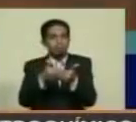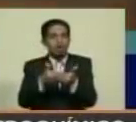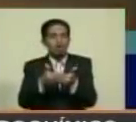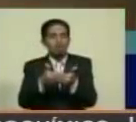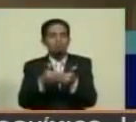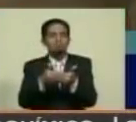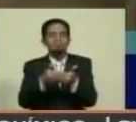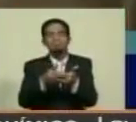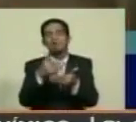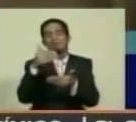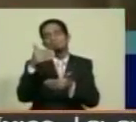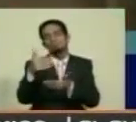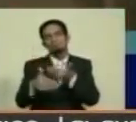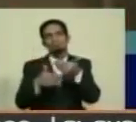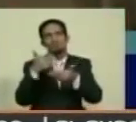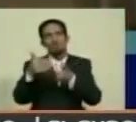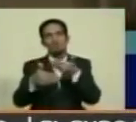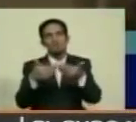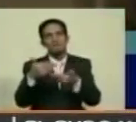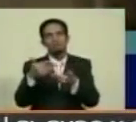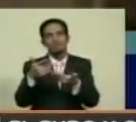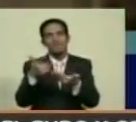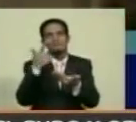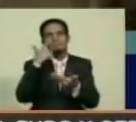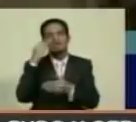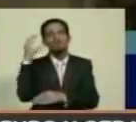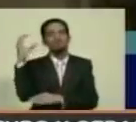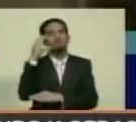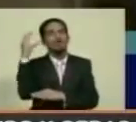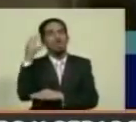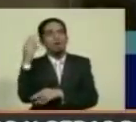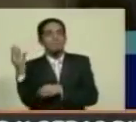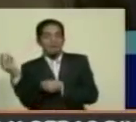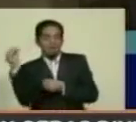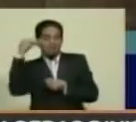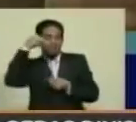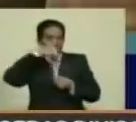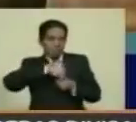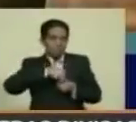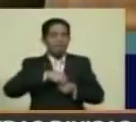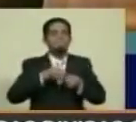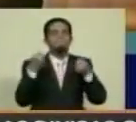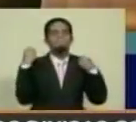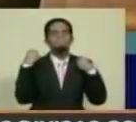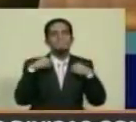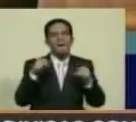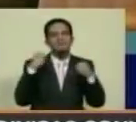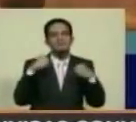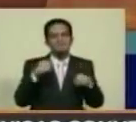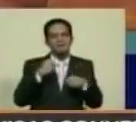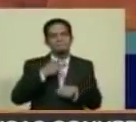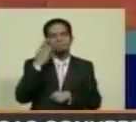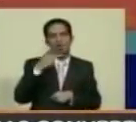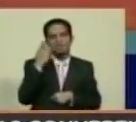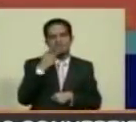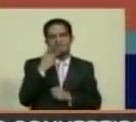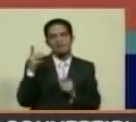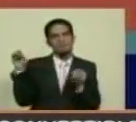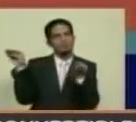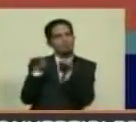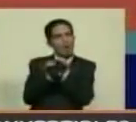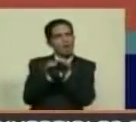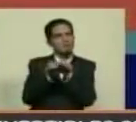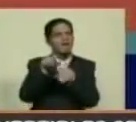sino de colombianización de la práctica política de los factores de la extrema